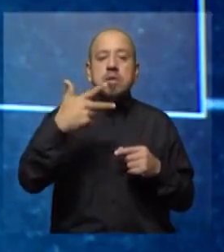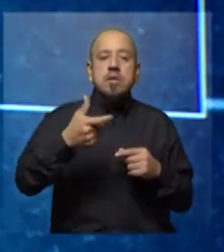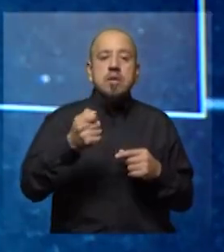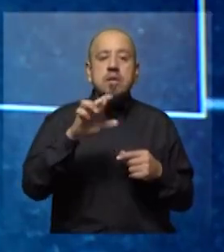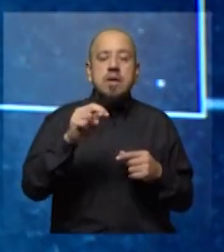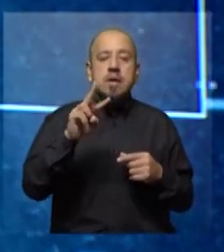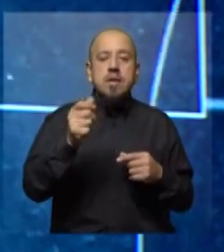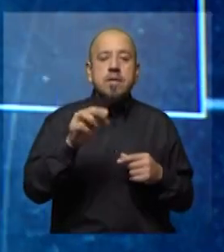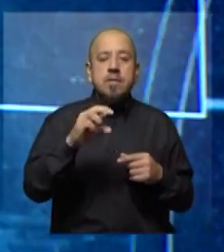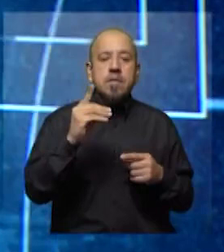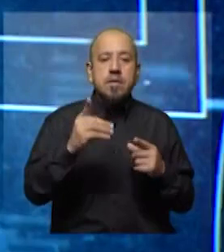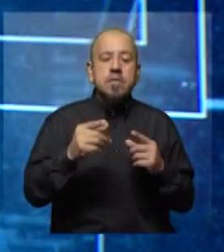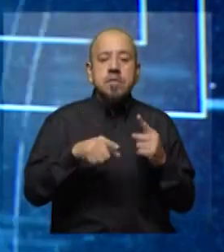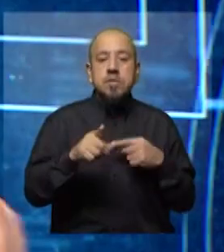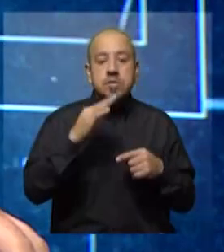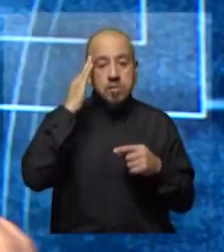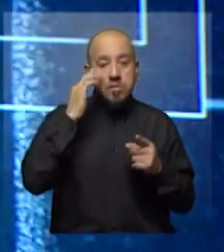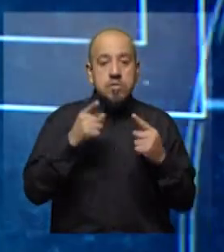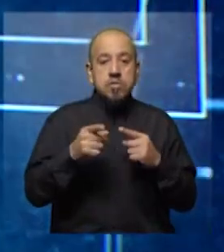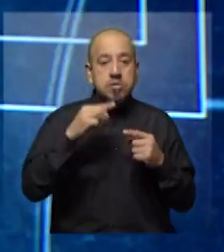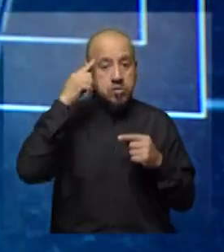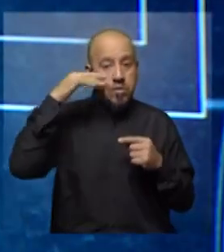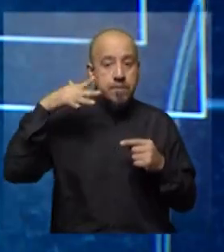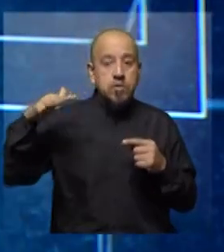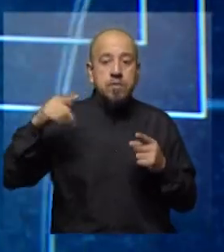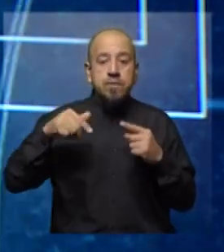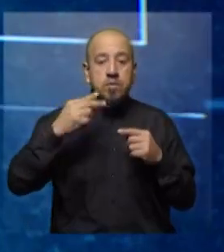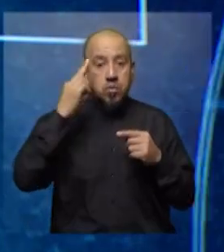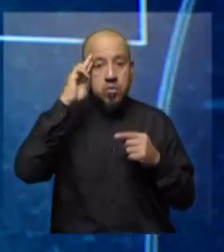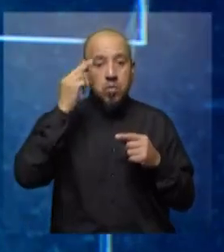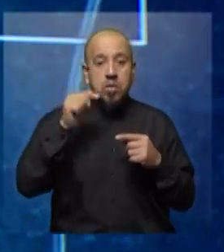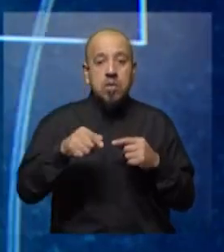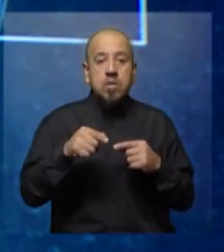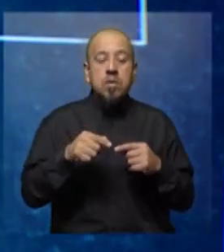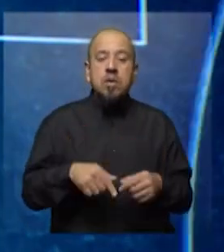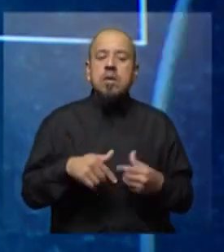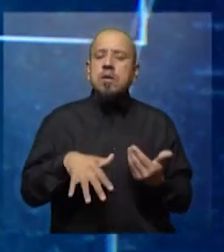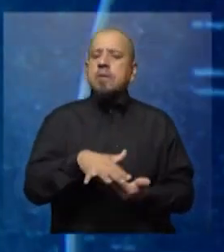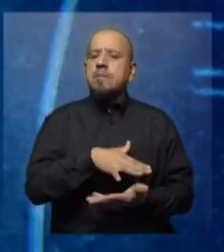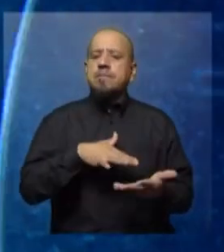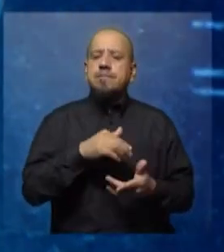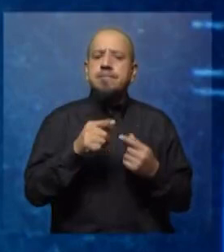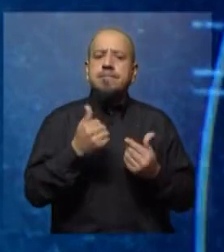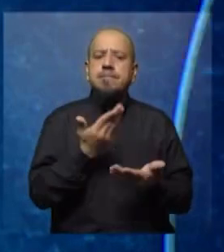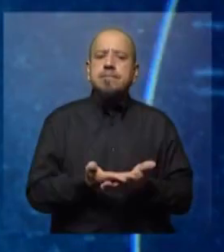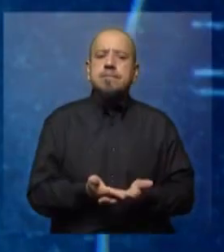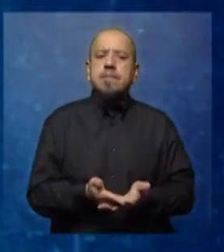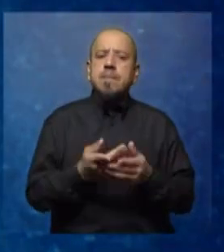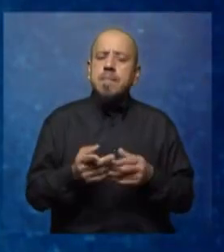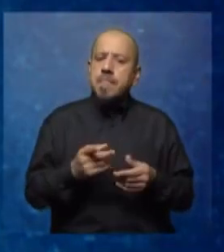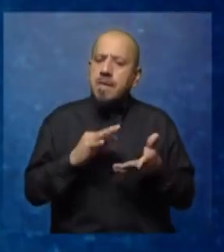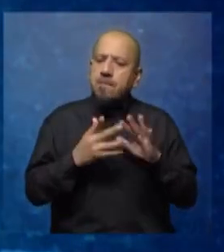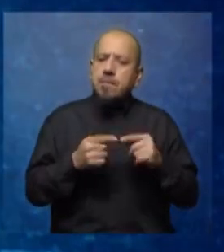otra cosa y estaba fascinado con este filósofo que desde Uruguay en ese contexto estaba planteando una alternativa